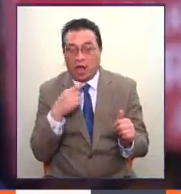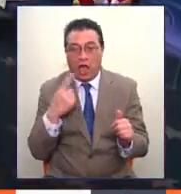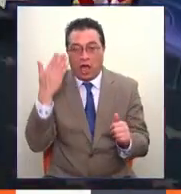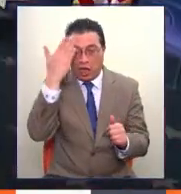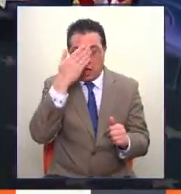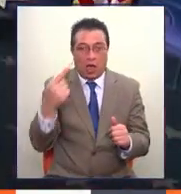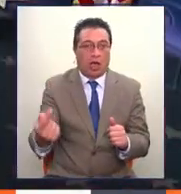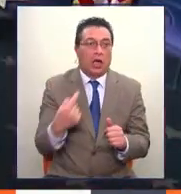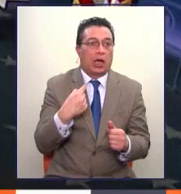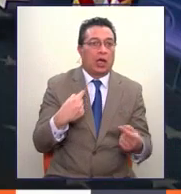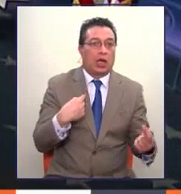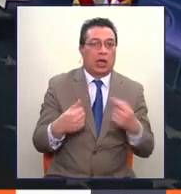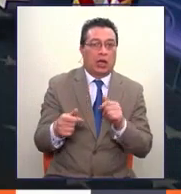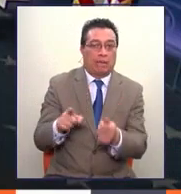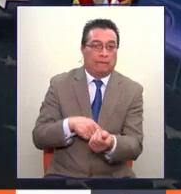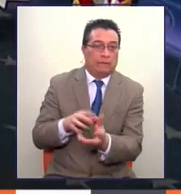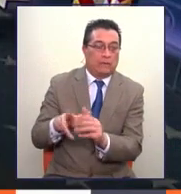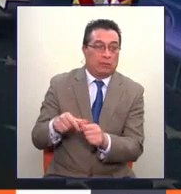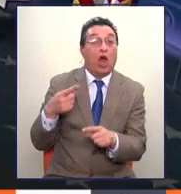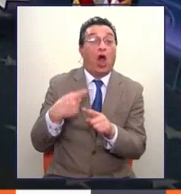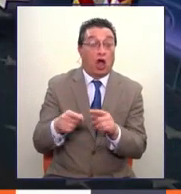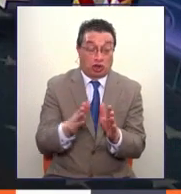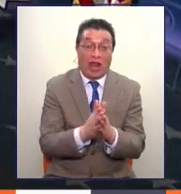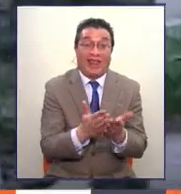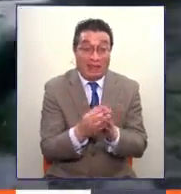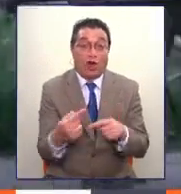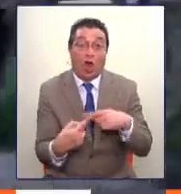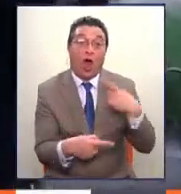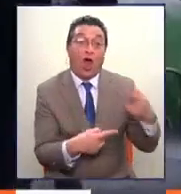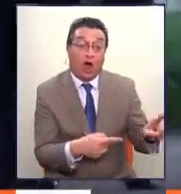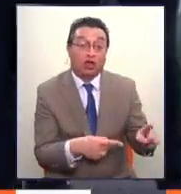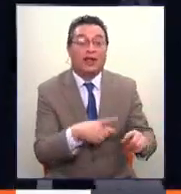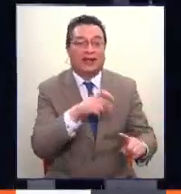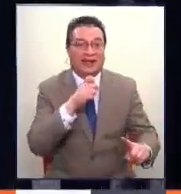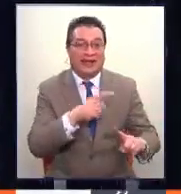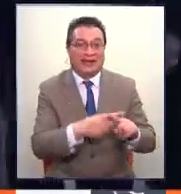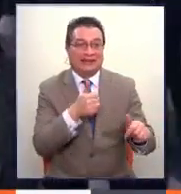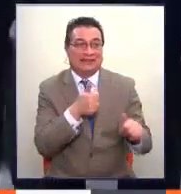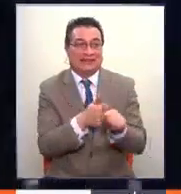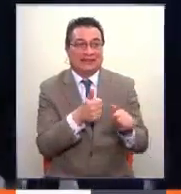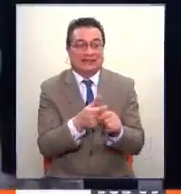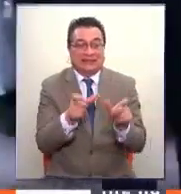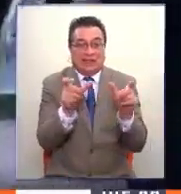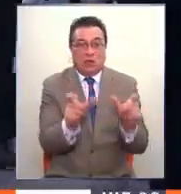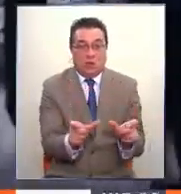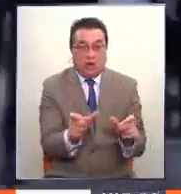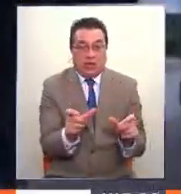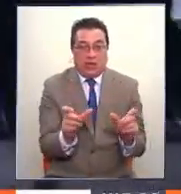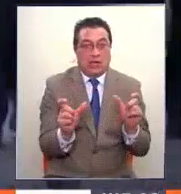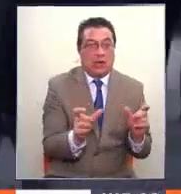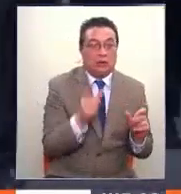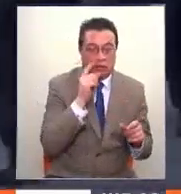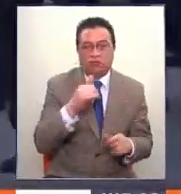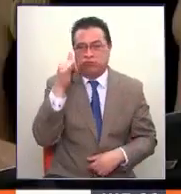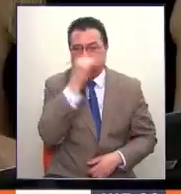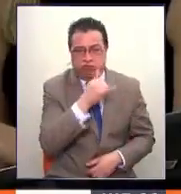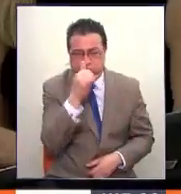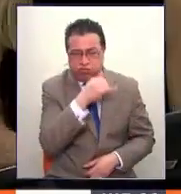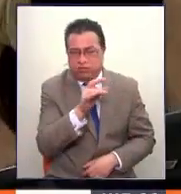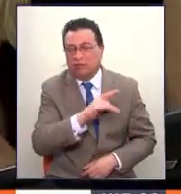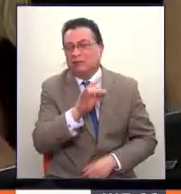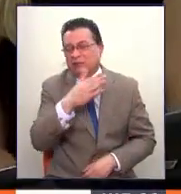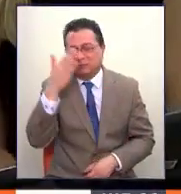Trump, tras, recordemos, otro libro, en este caso de su ex asesor de seguridad, que lo describe como corrupto e